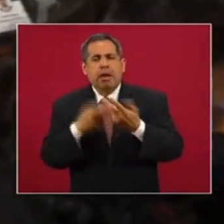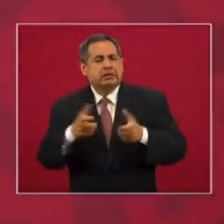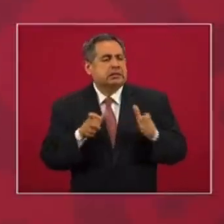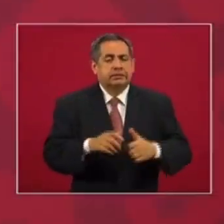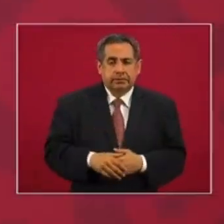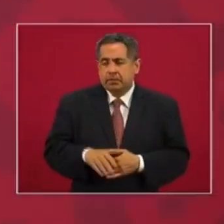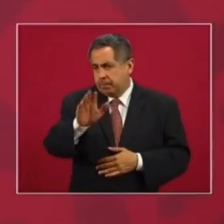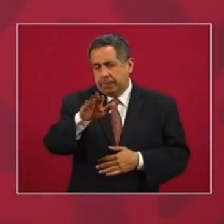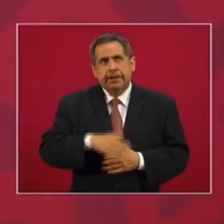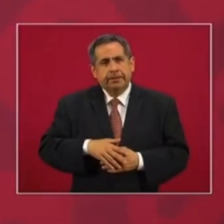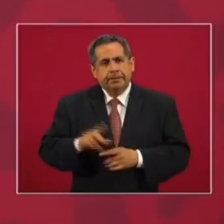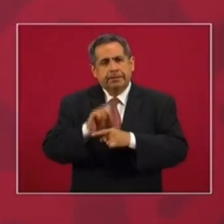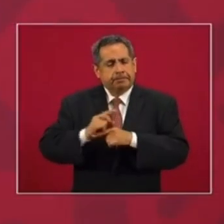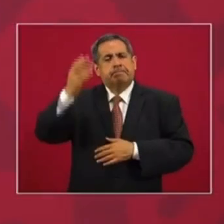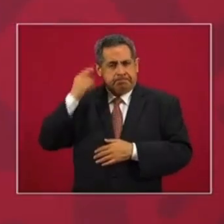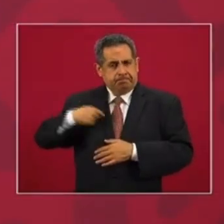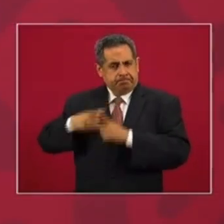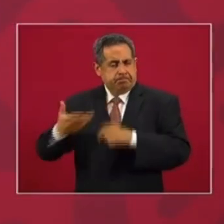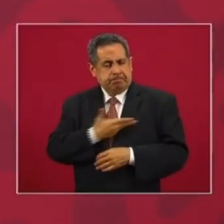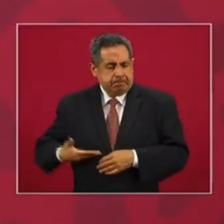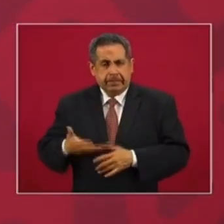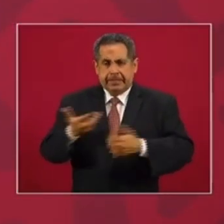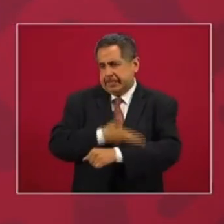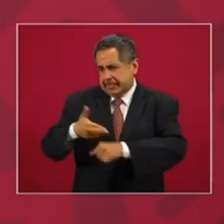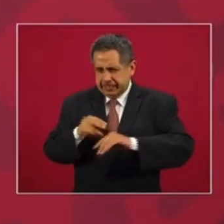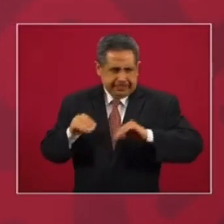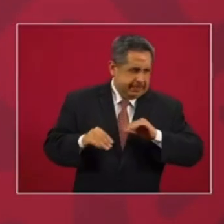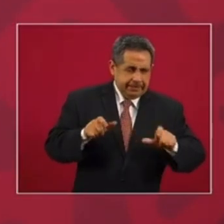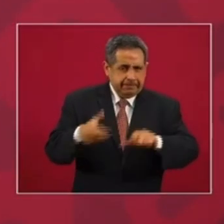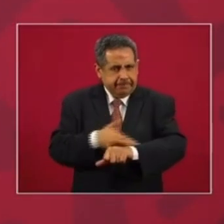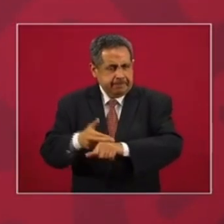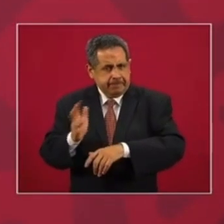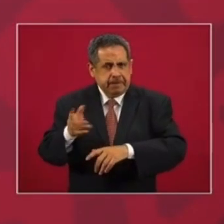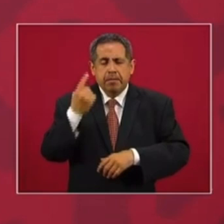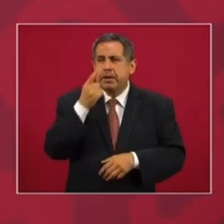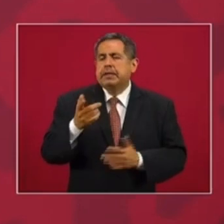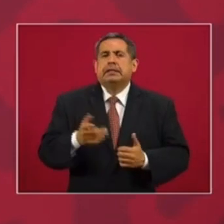Bueno, desde que llegamos se está actuando para